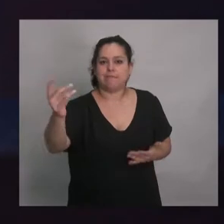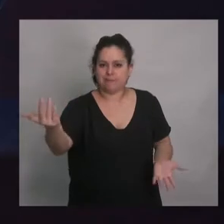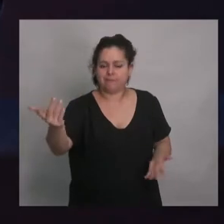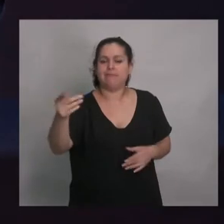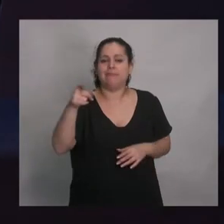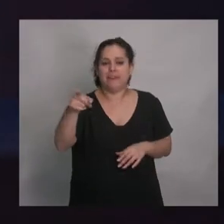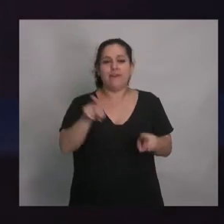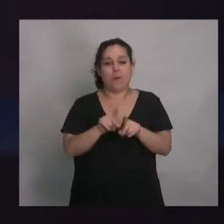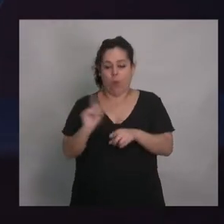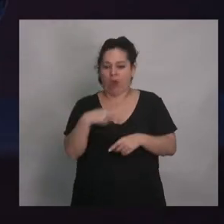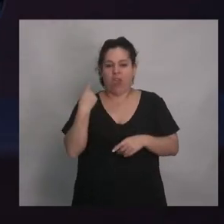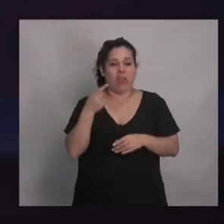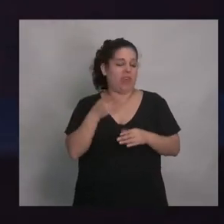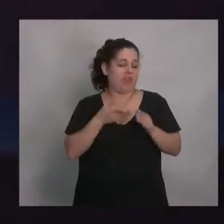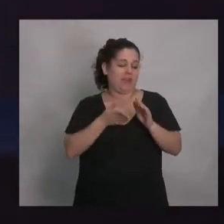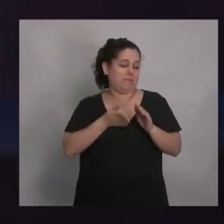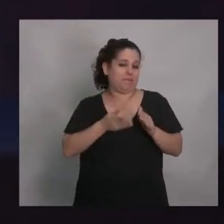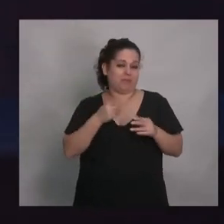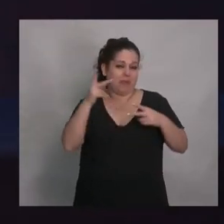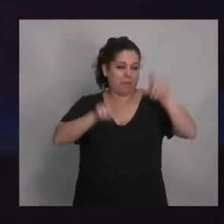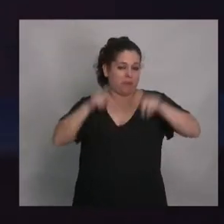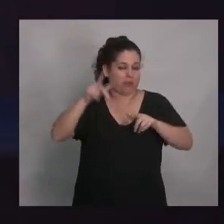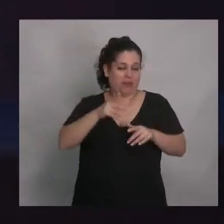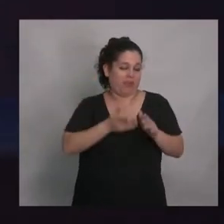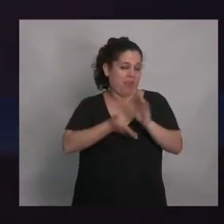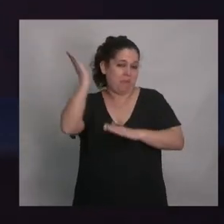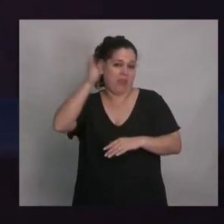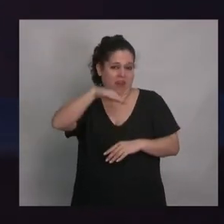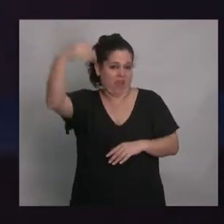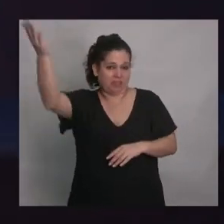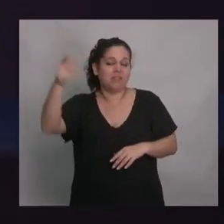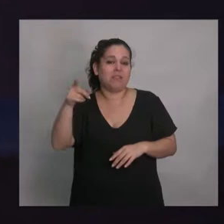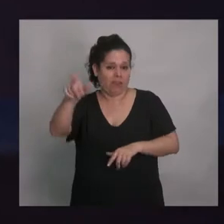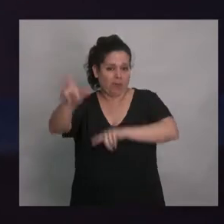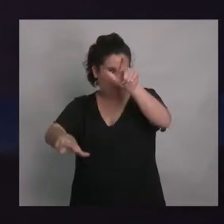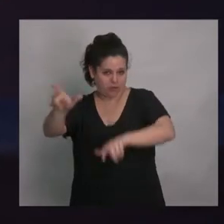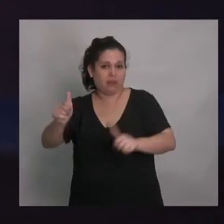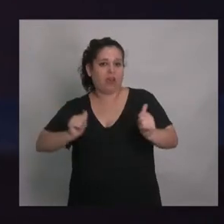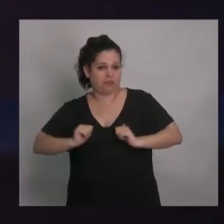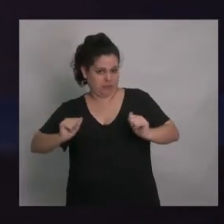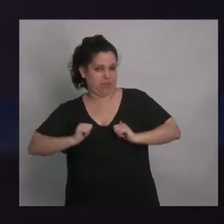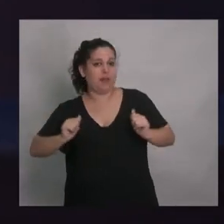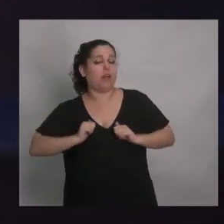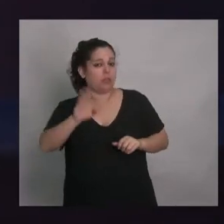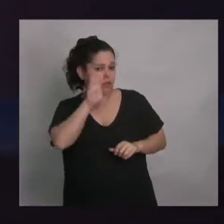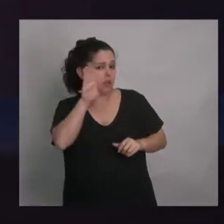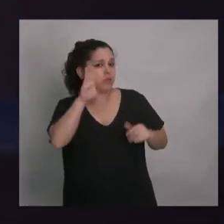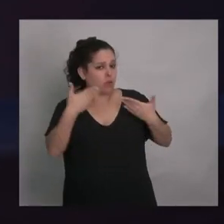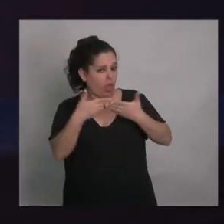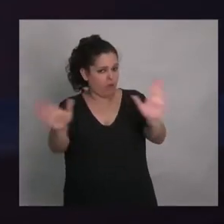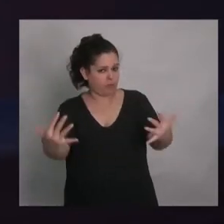nombre de los migrantes hispanoamericanos que están esperando que los eeuu abra sus puertas